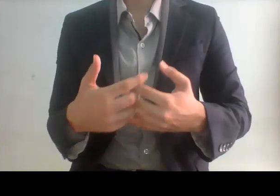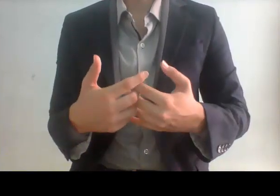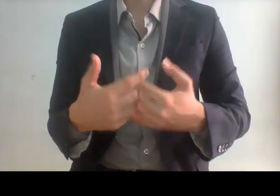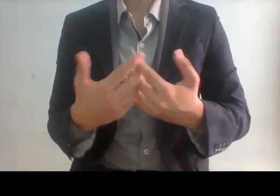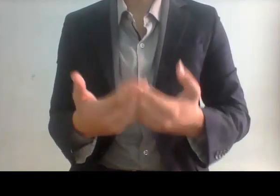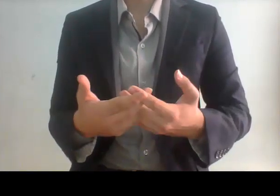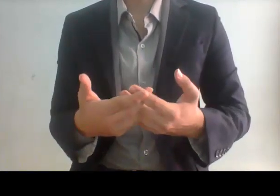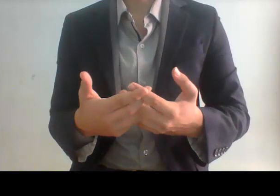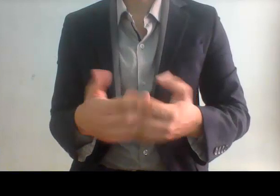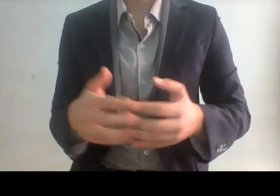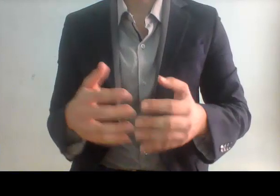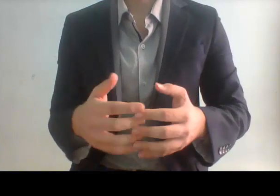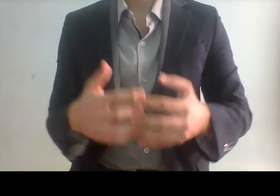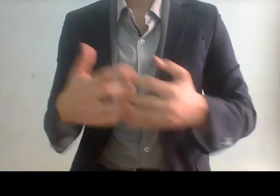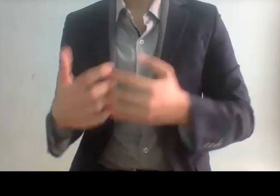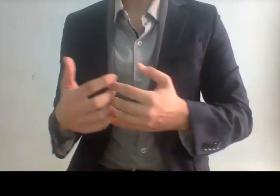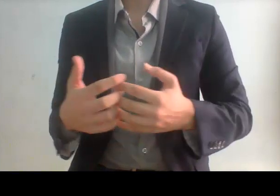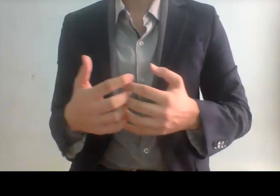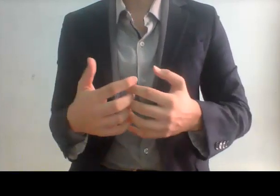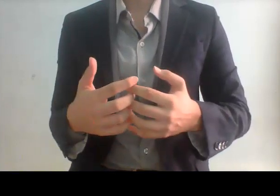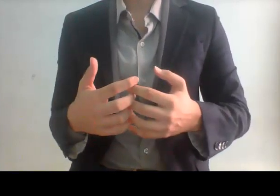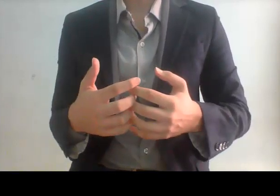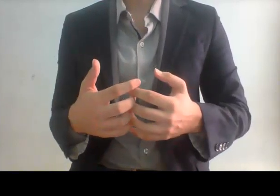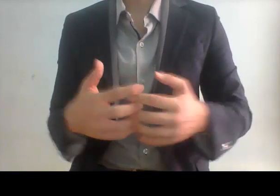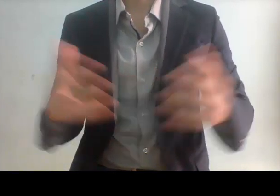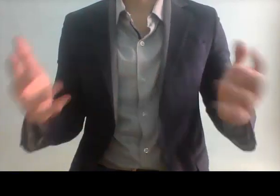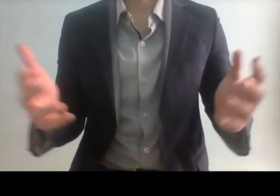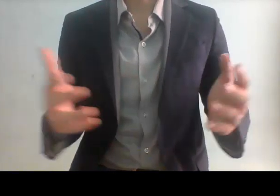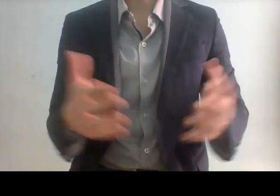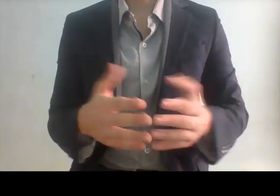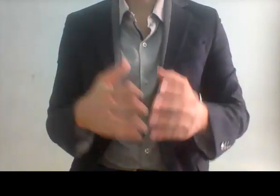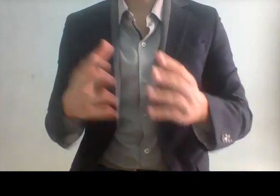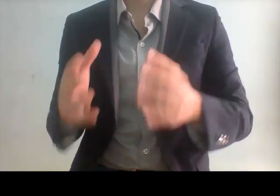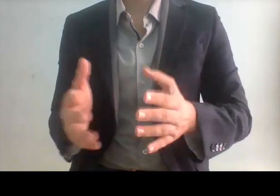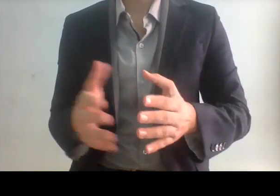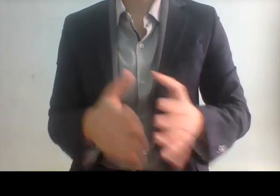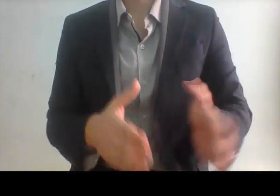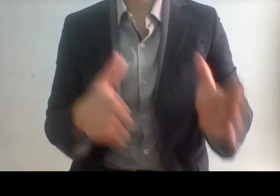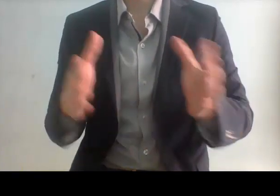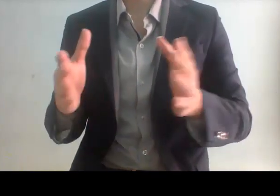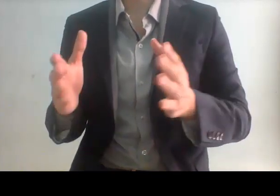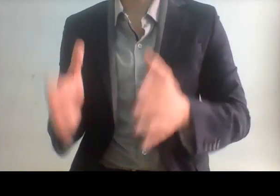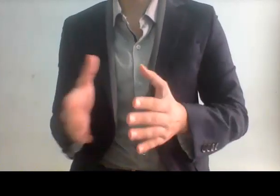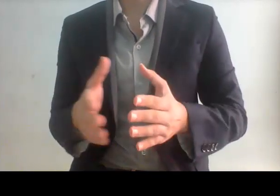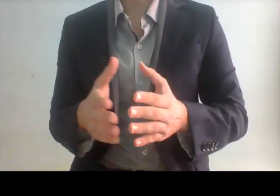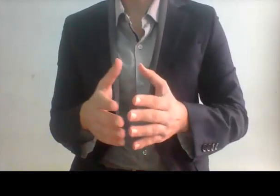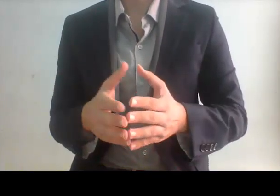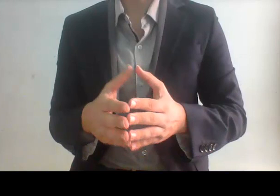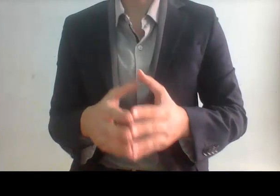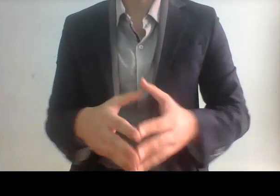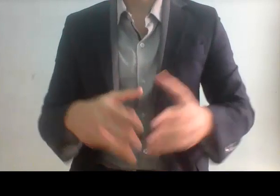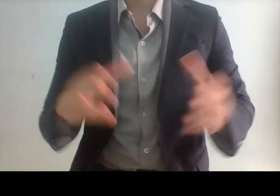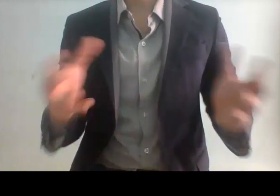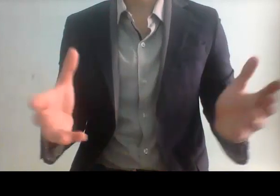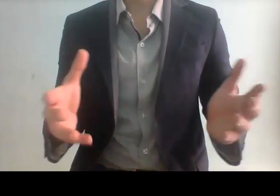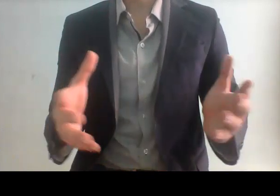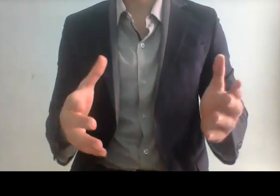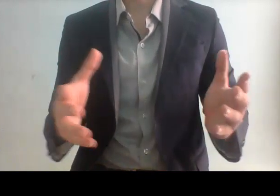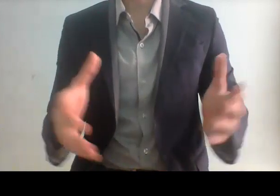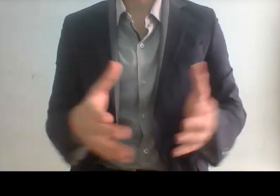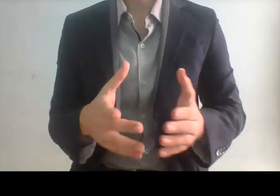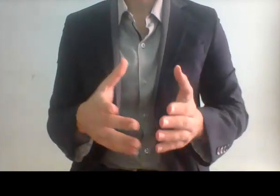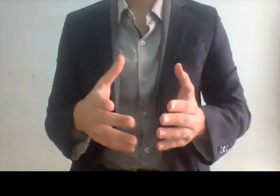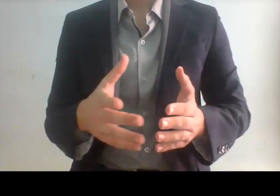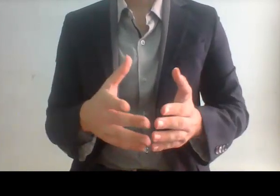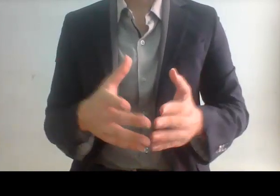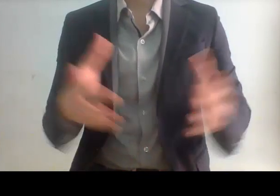bancos a los cuales se les congelaron los recursos sean entregados, con el objetivo de mantenerlos ahí, que siga su proceso de investigación para determinar si